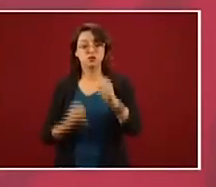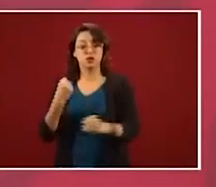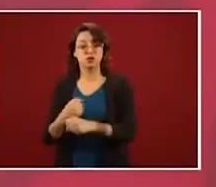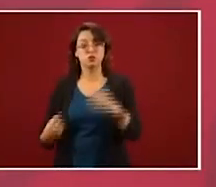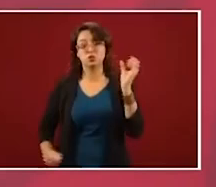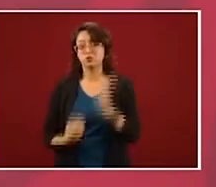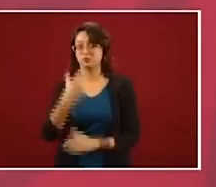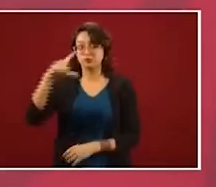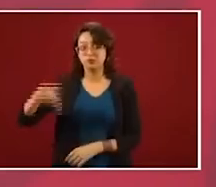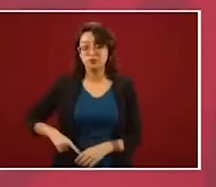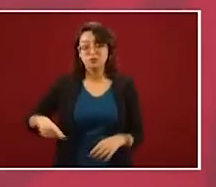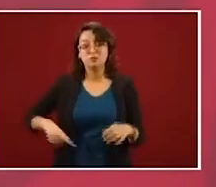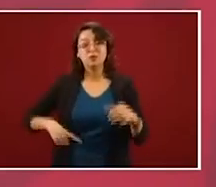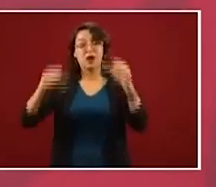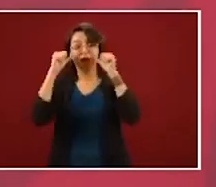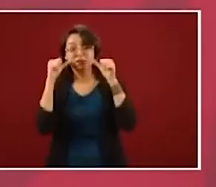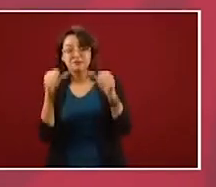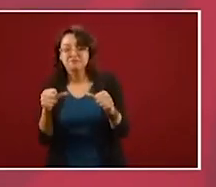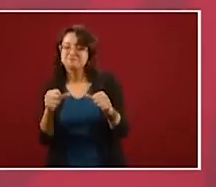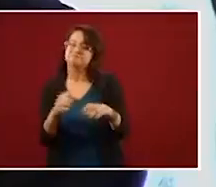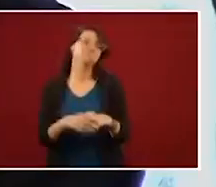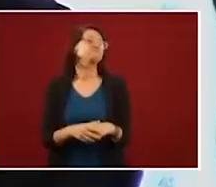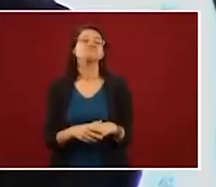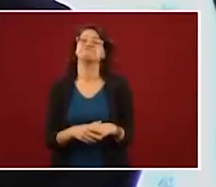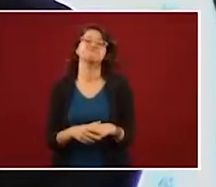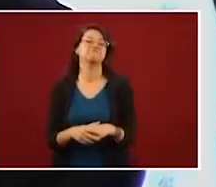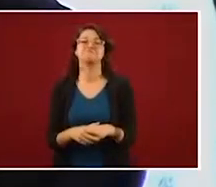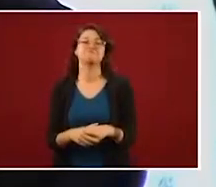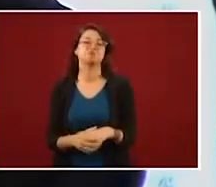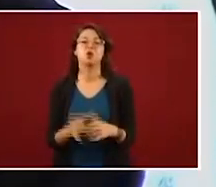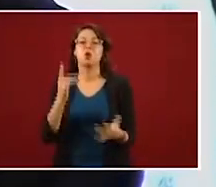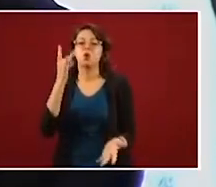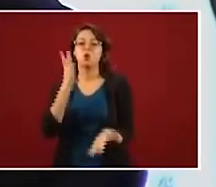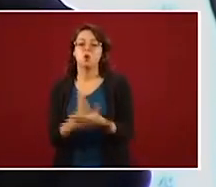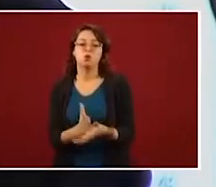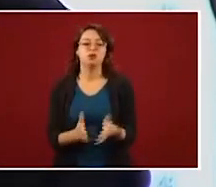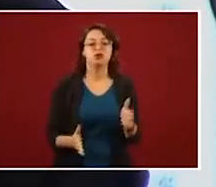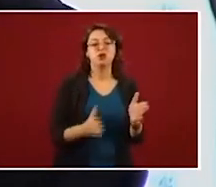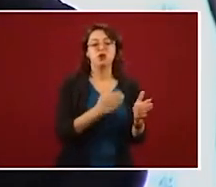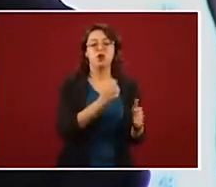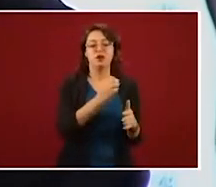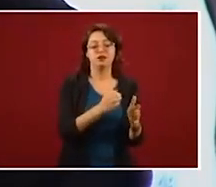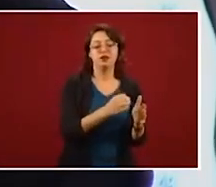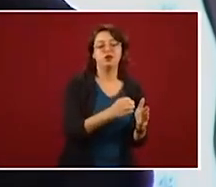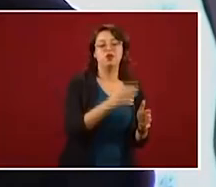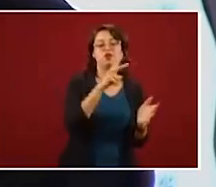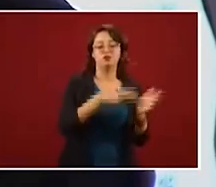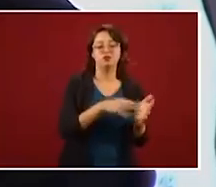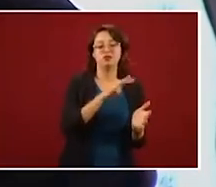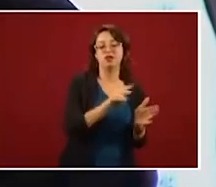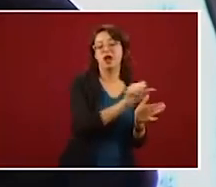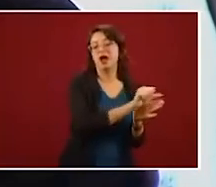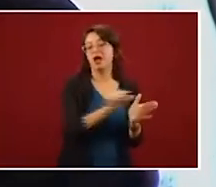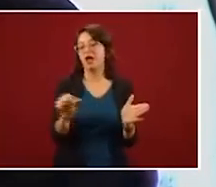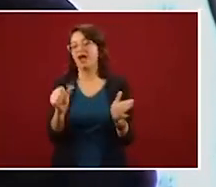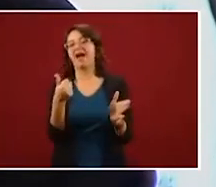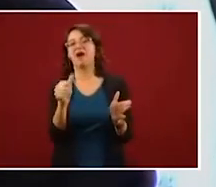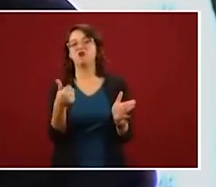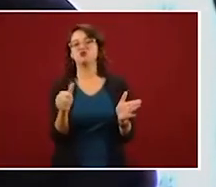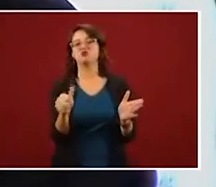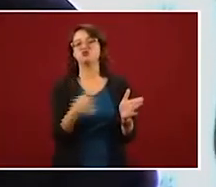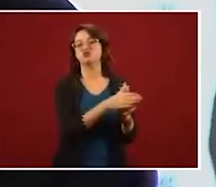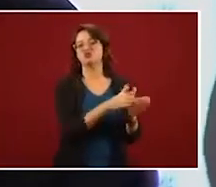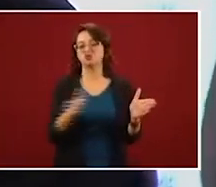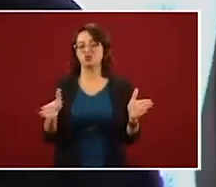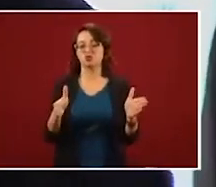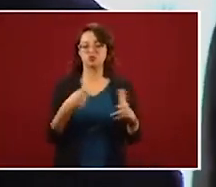gobierno, es decir, la medición se interrumpe en agosto de 2019, lo cual quiere decir que ya no